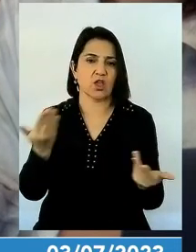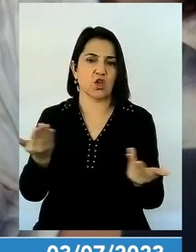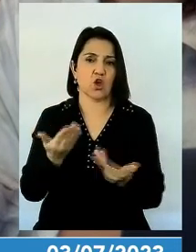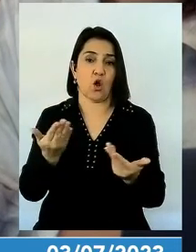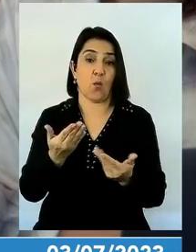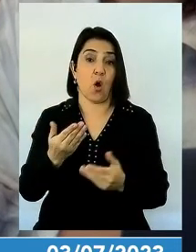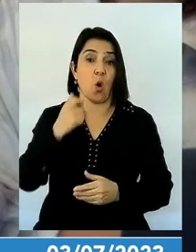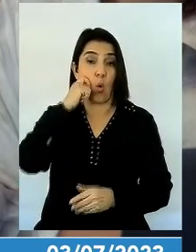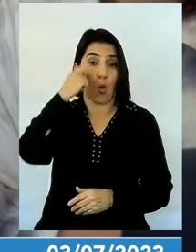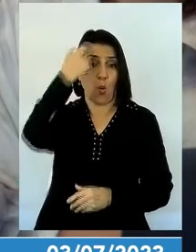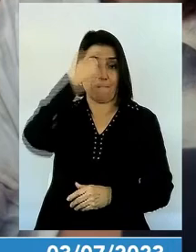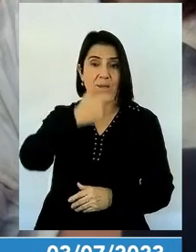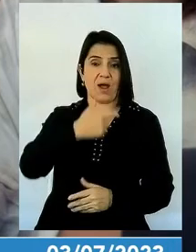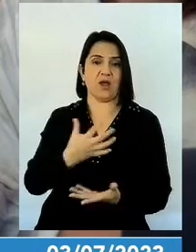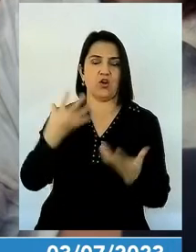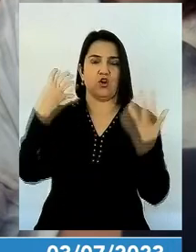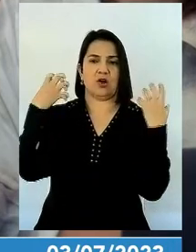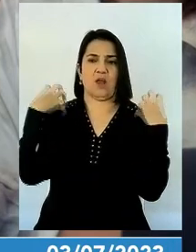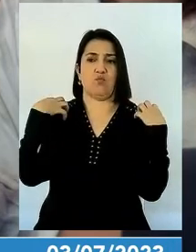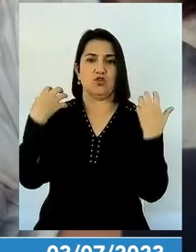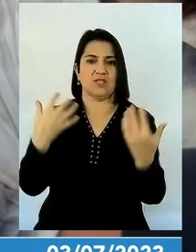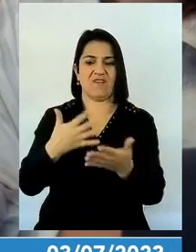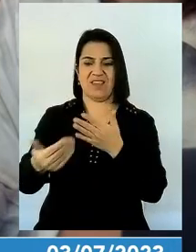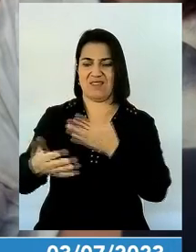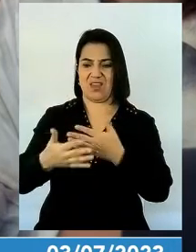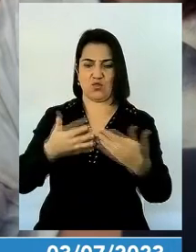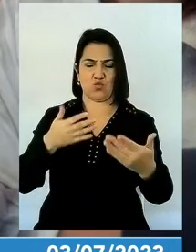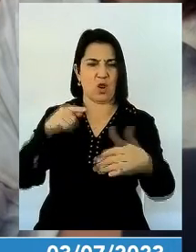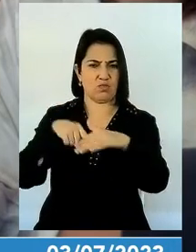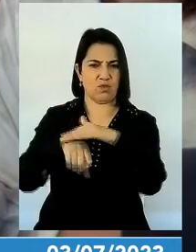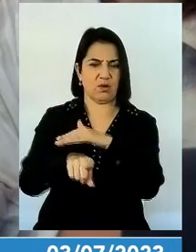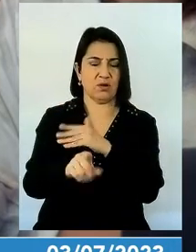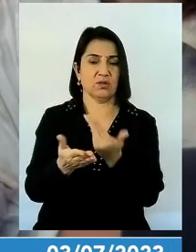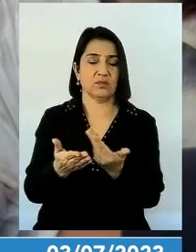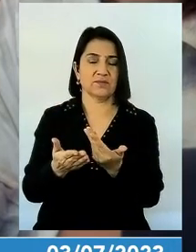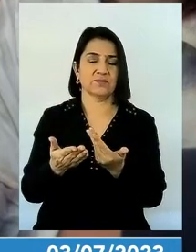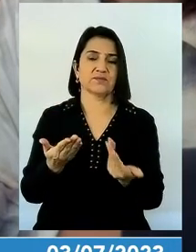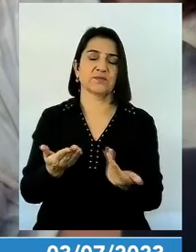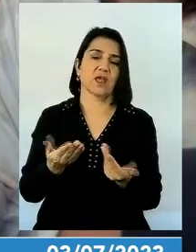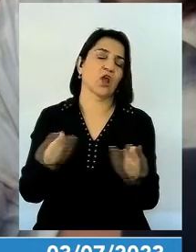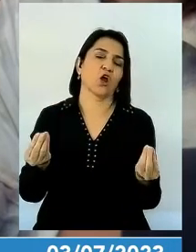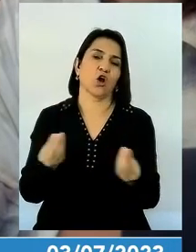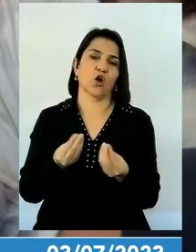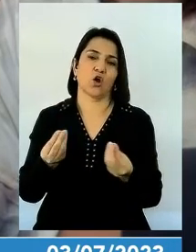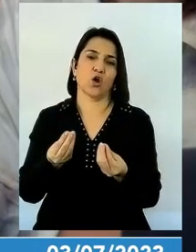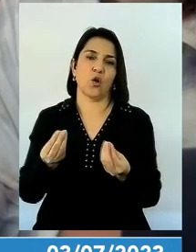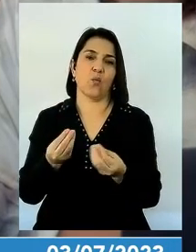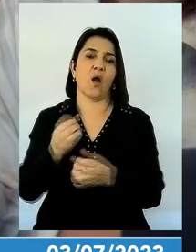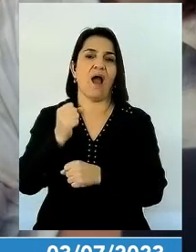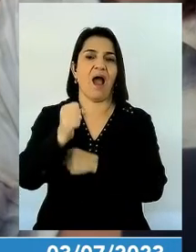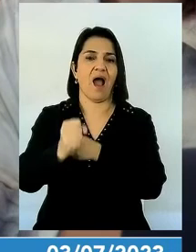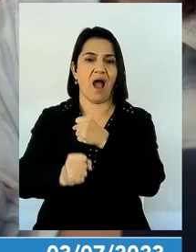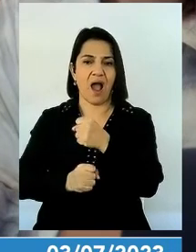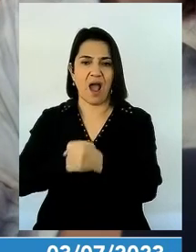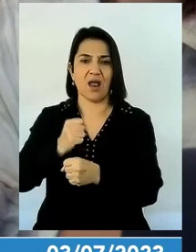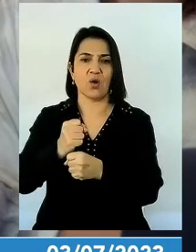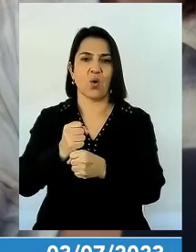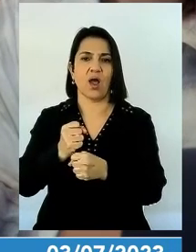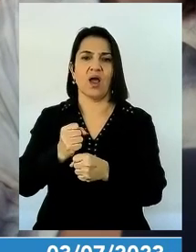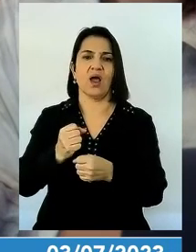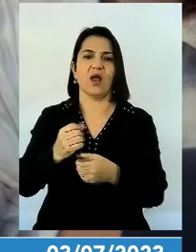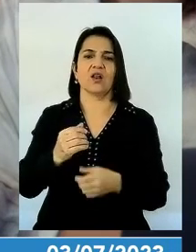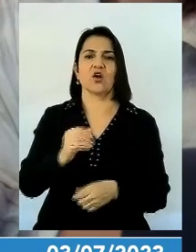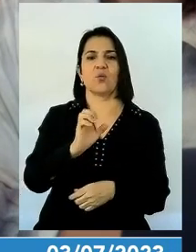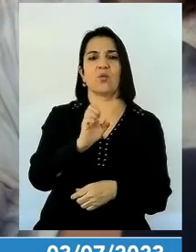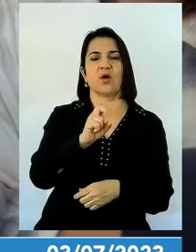ecosistemas y viceversa. Y por otra parte, los eventos interanuales como el ENSO o los cambios